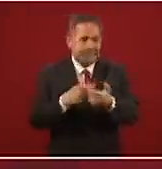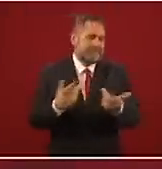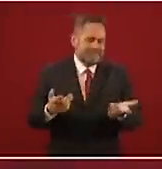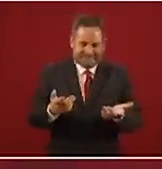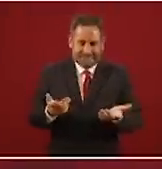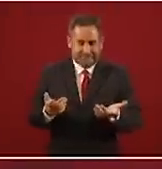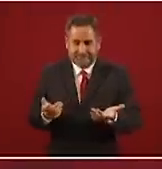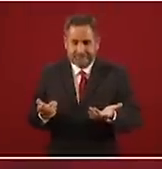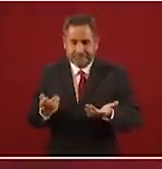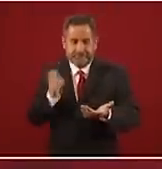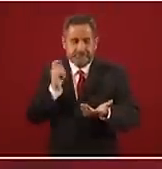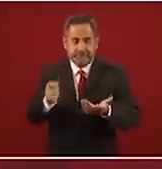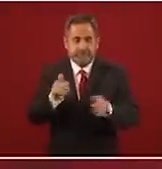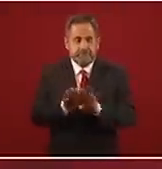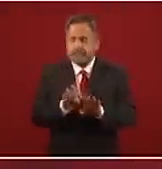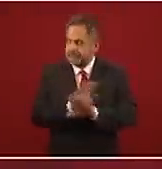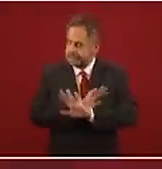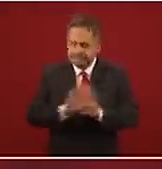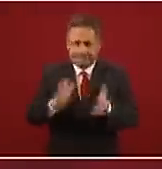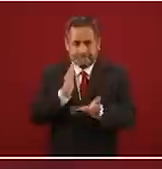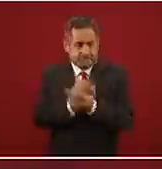Entonces, ya no